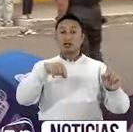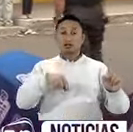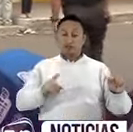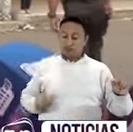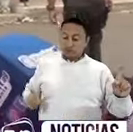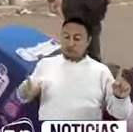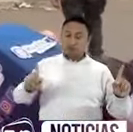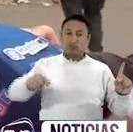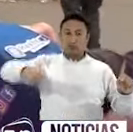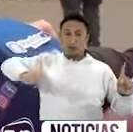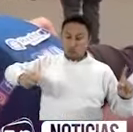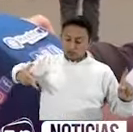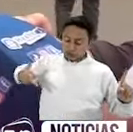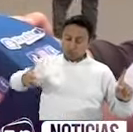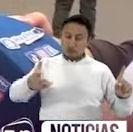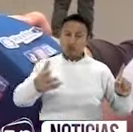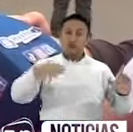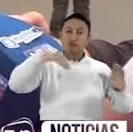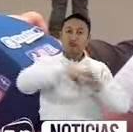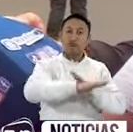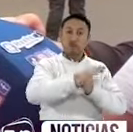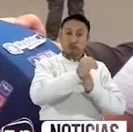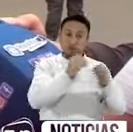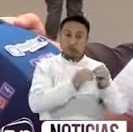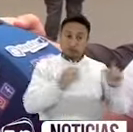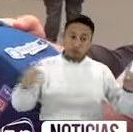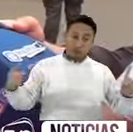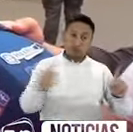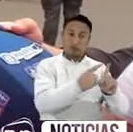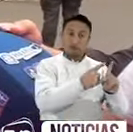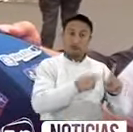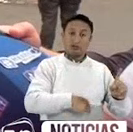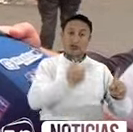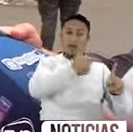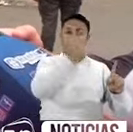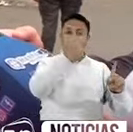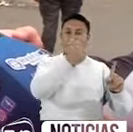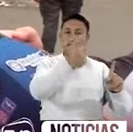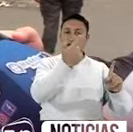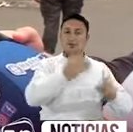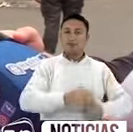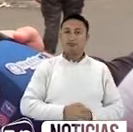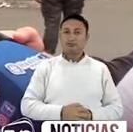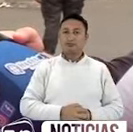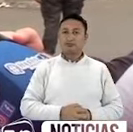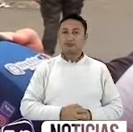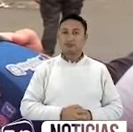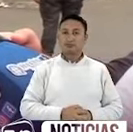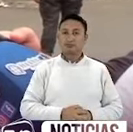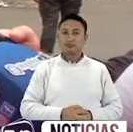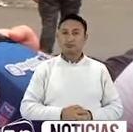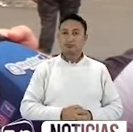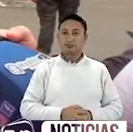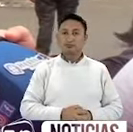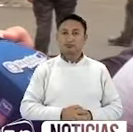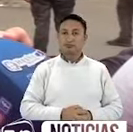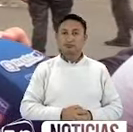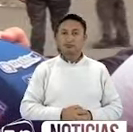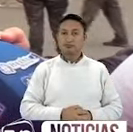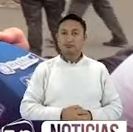motocicleta ingresa al centro donde se encontraba esta persona haciéndose atender y